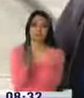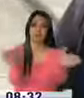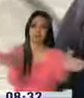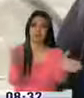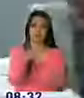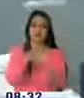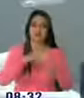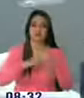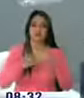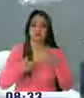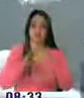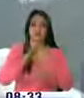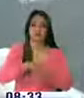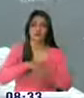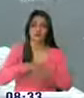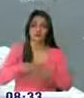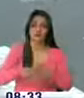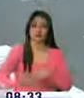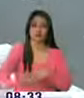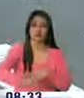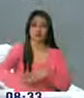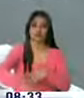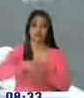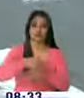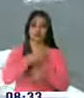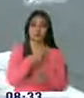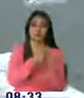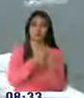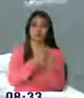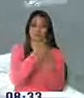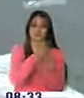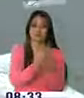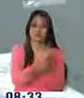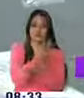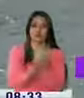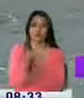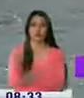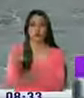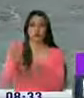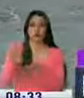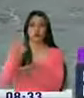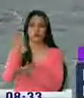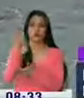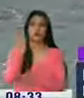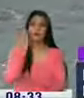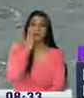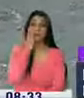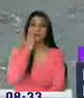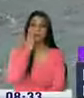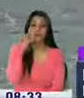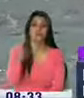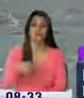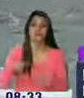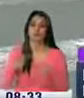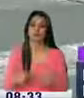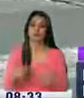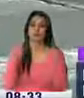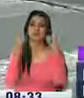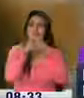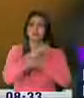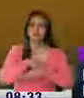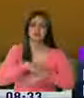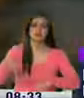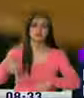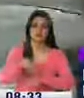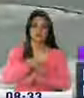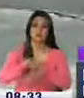inconvenientes. En el sitio existen al menos dos centros infantiles y una institución educativa. Las madres de familia padecen a diario por el estado de la vía